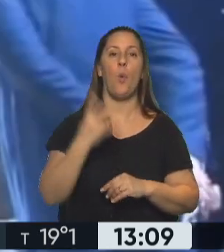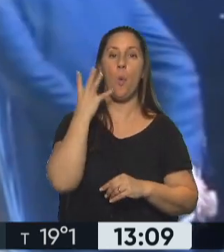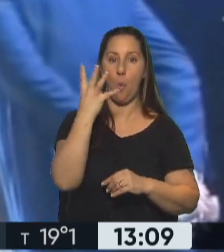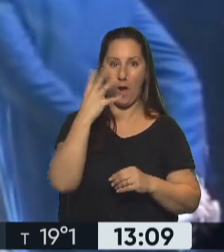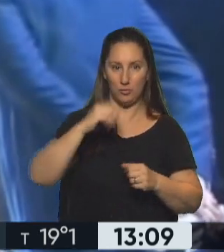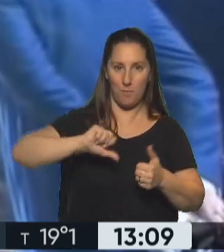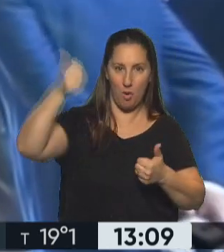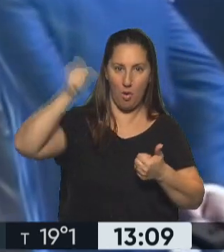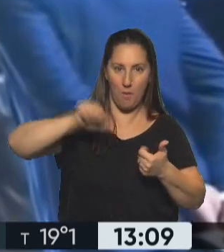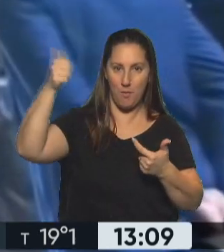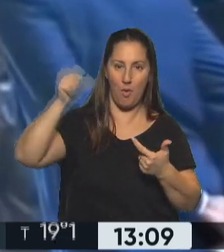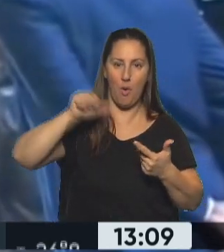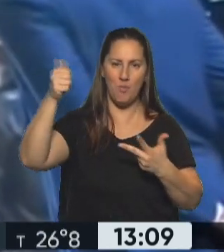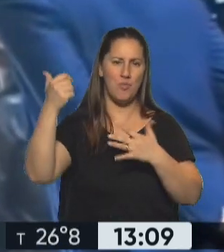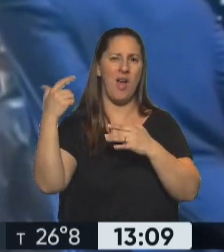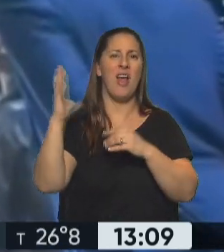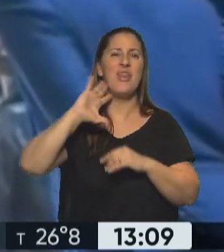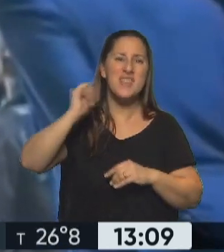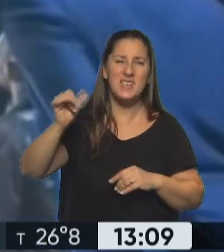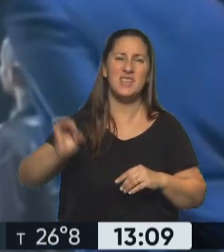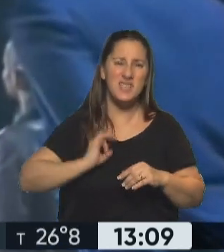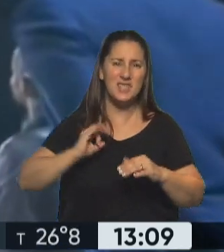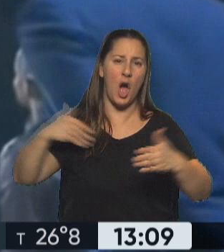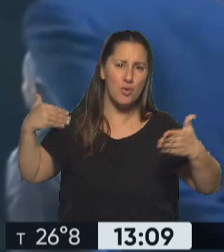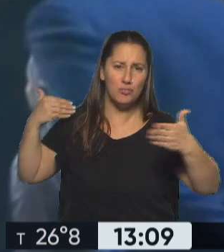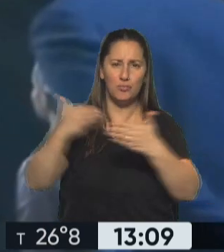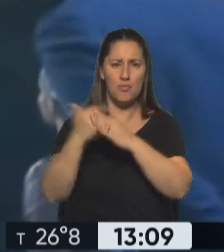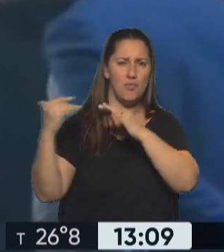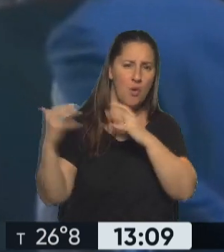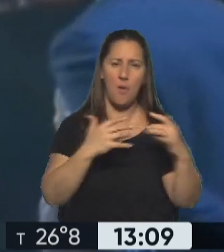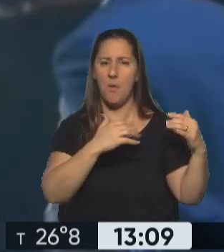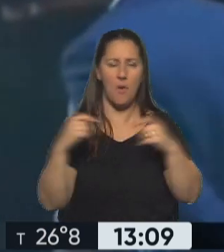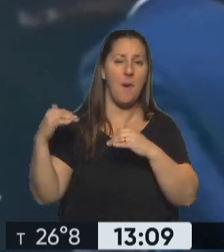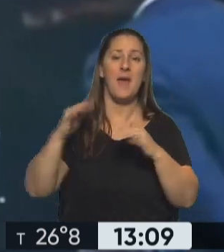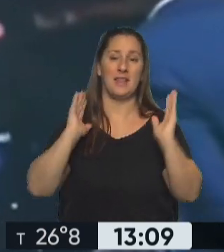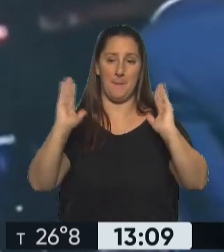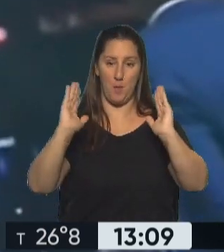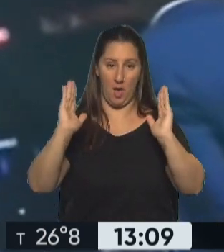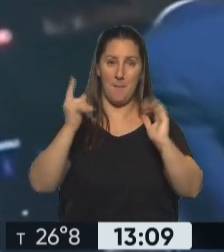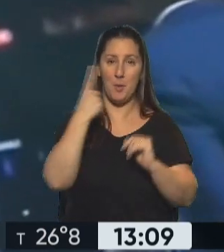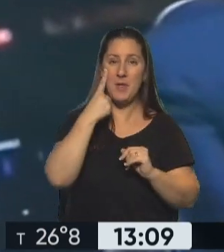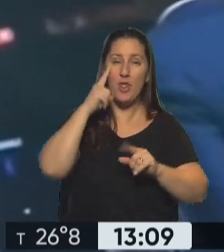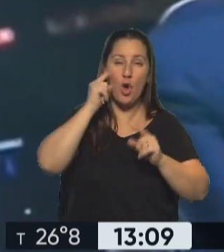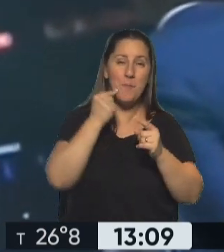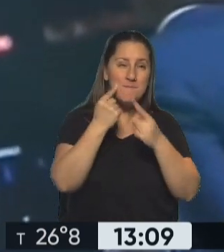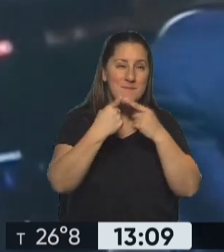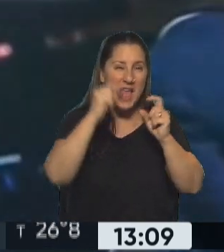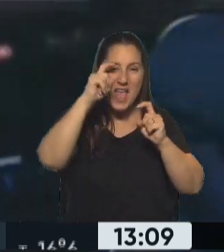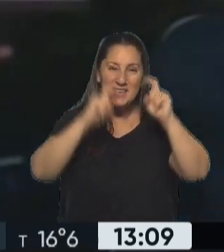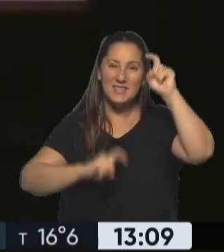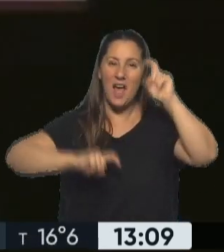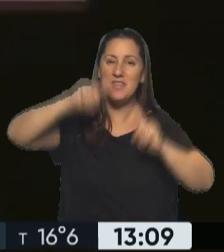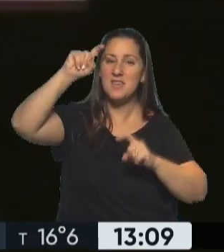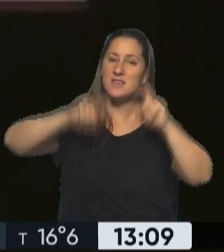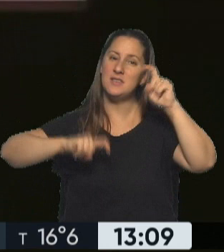Fue terrible lo que jugó durante 16 años y en la temporada regular, pero mirando las estadísticas, sí, supera